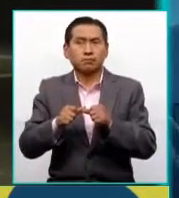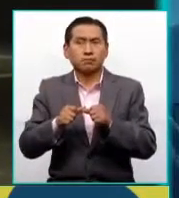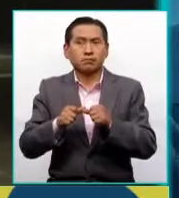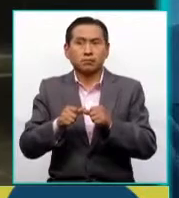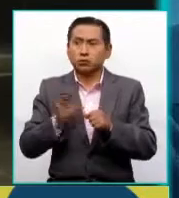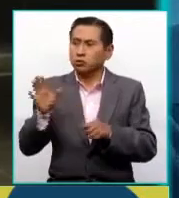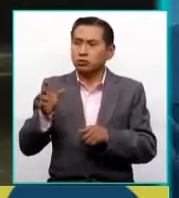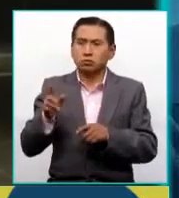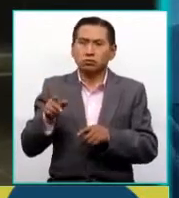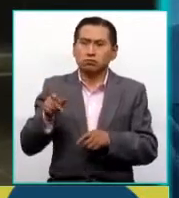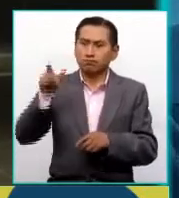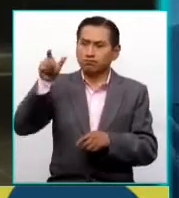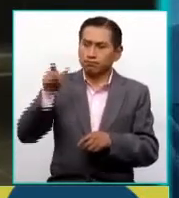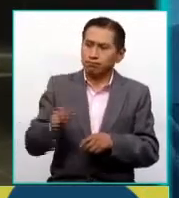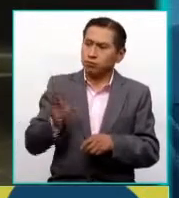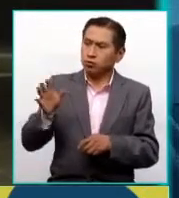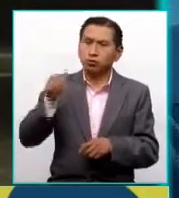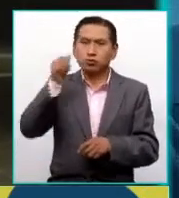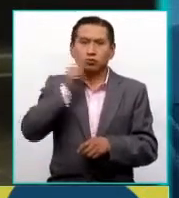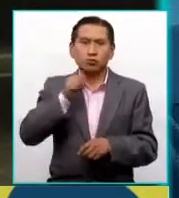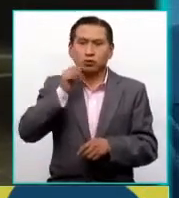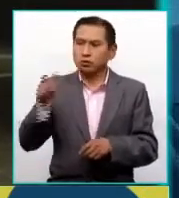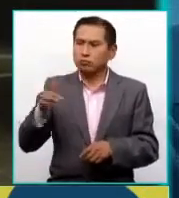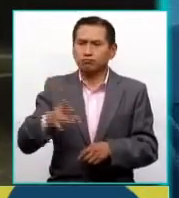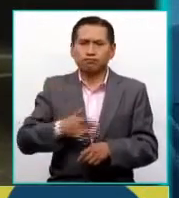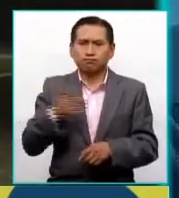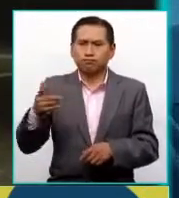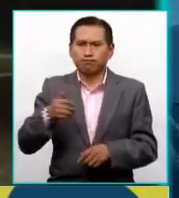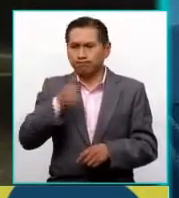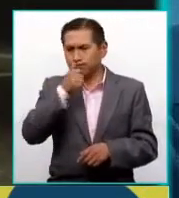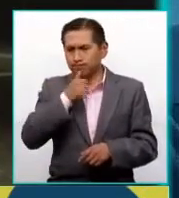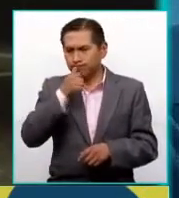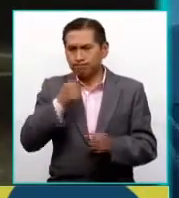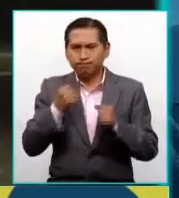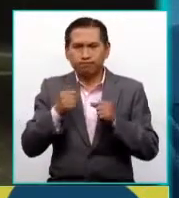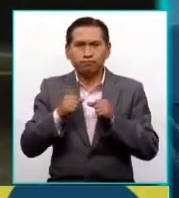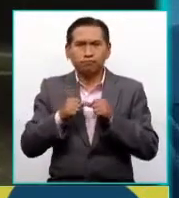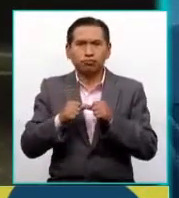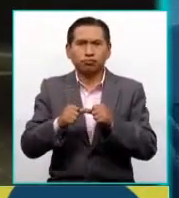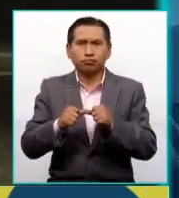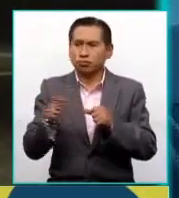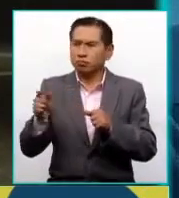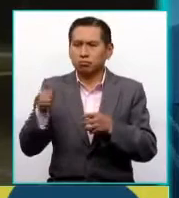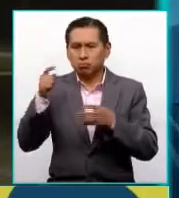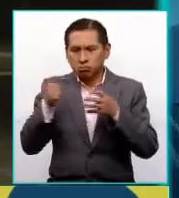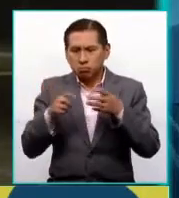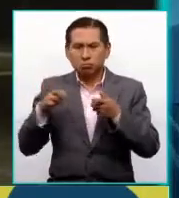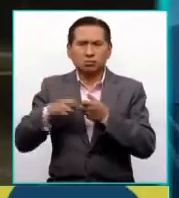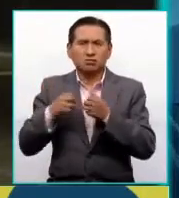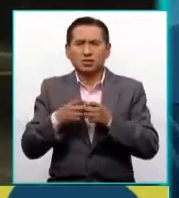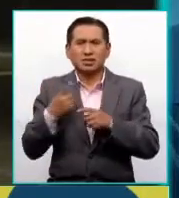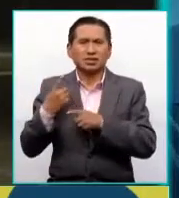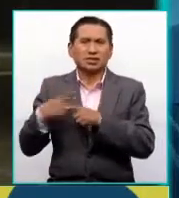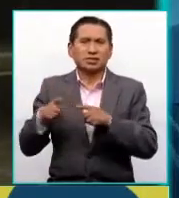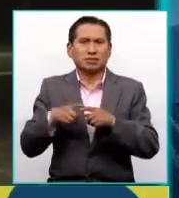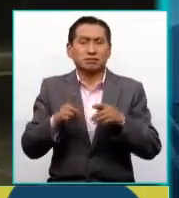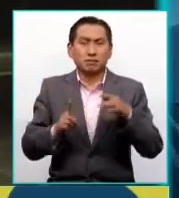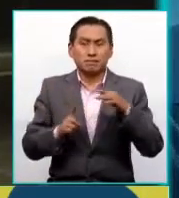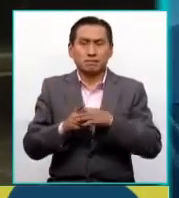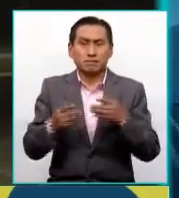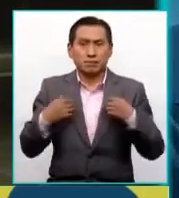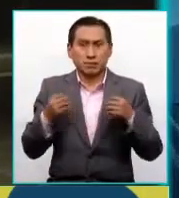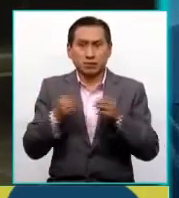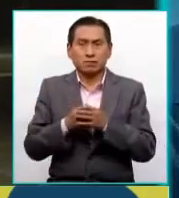de este ser femenino y de esta mujer que resiste a una serie de obstáculos que se le